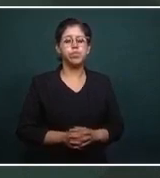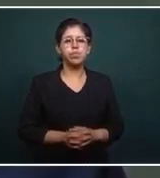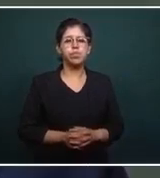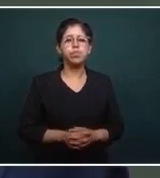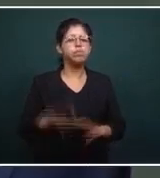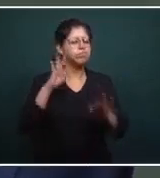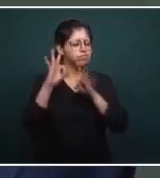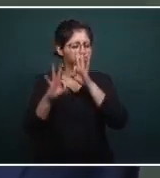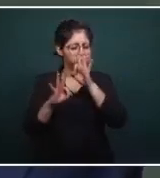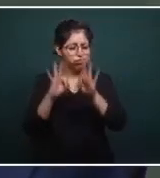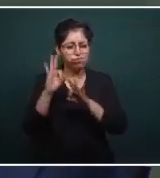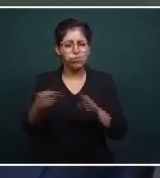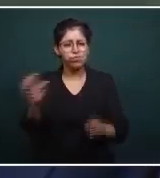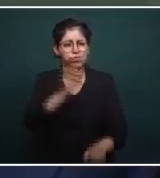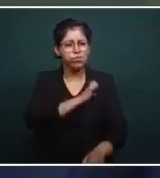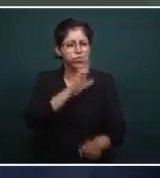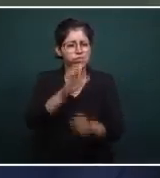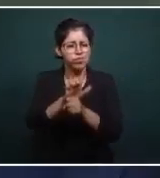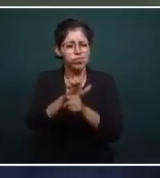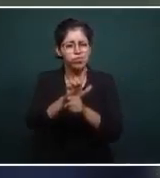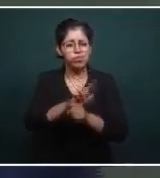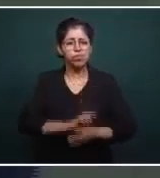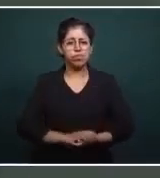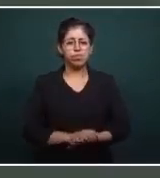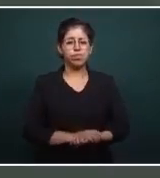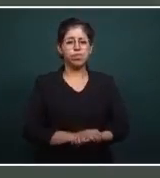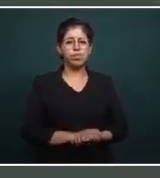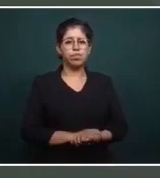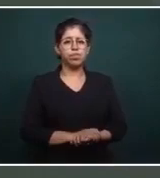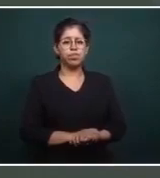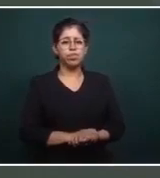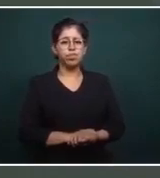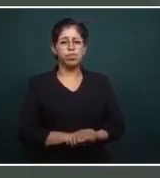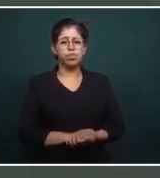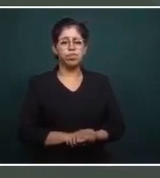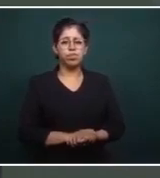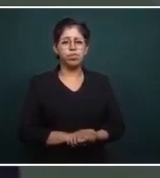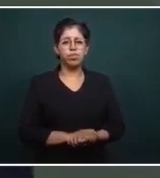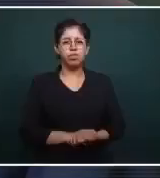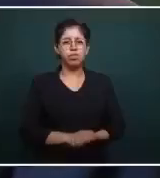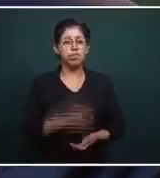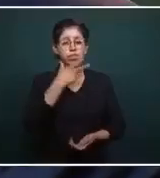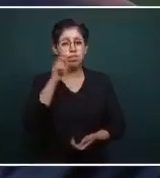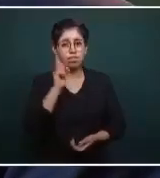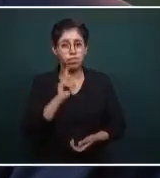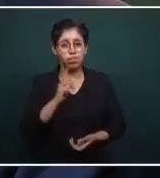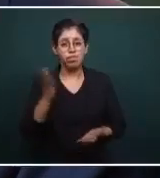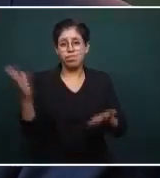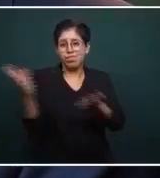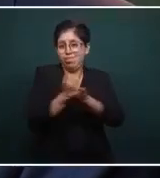trato especial a los que están obteniendo